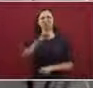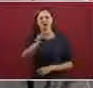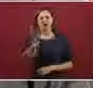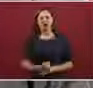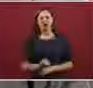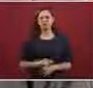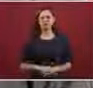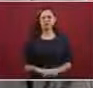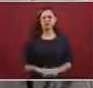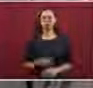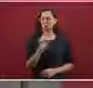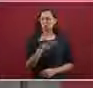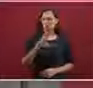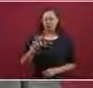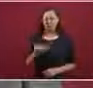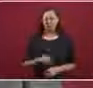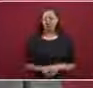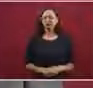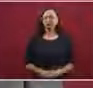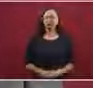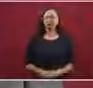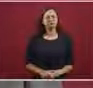vamos a actuar con